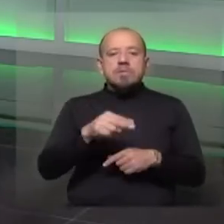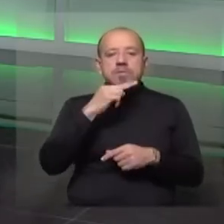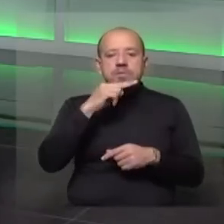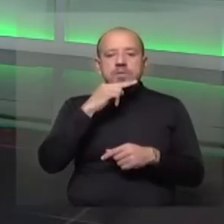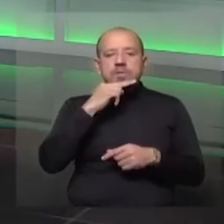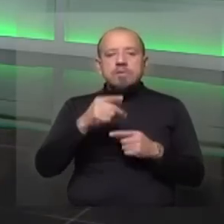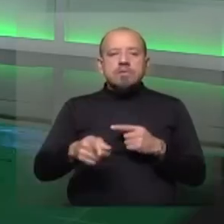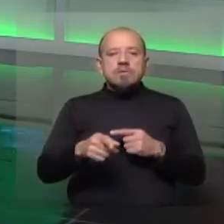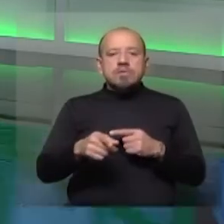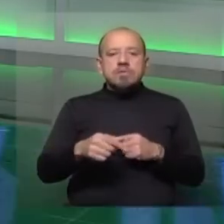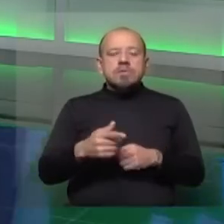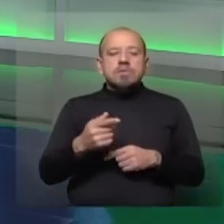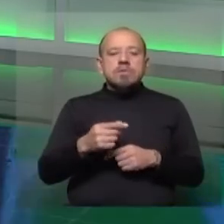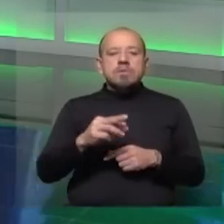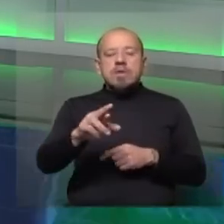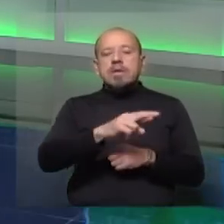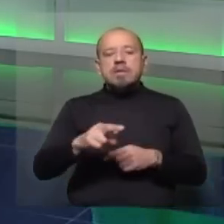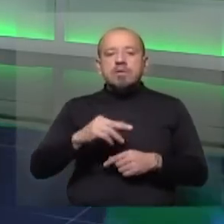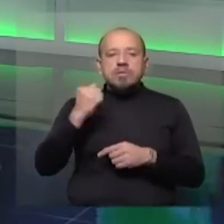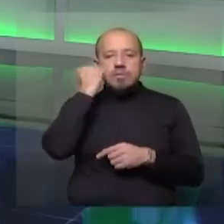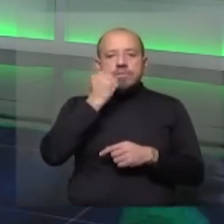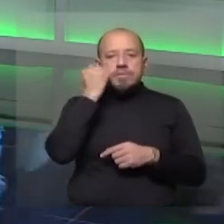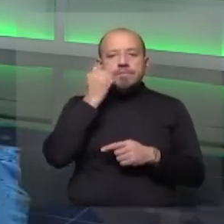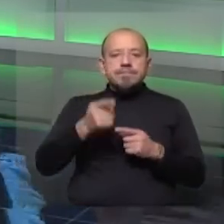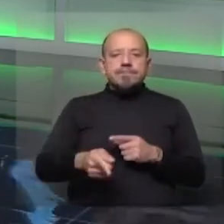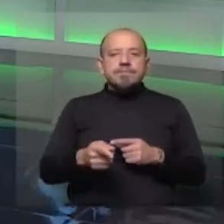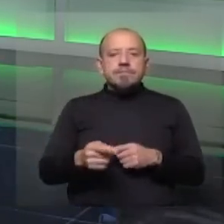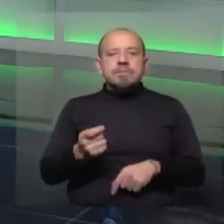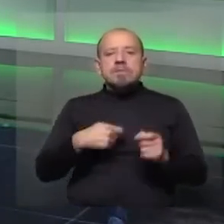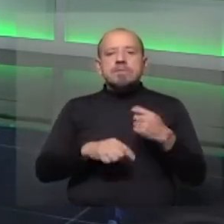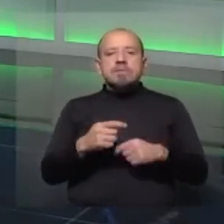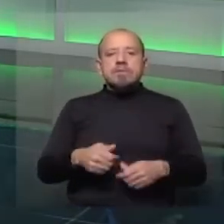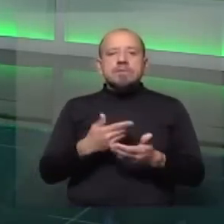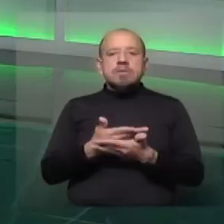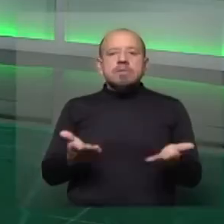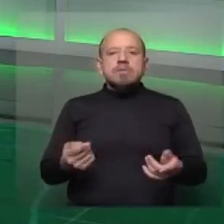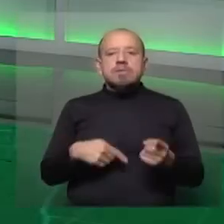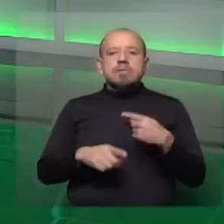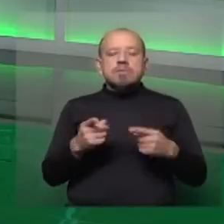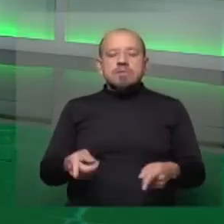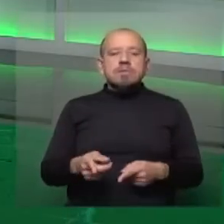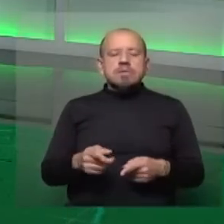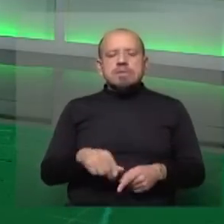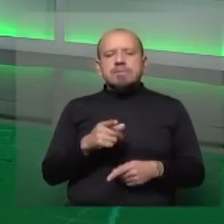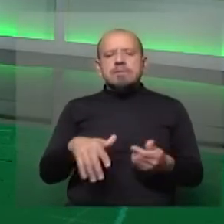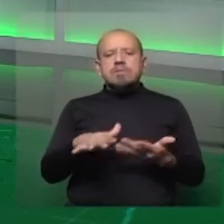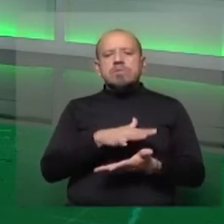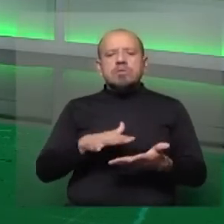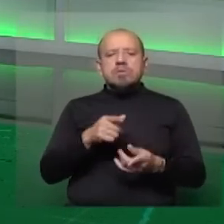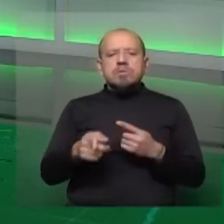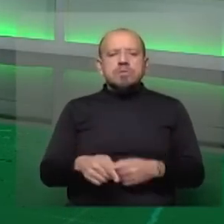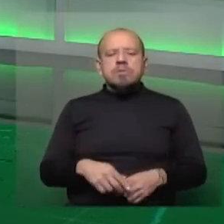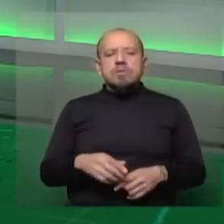departamento de rí negro allí comerciantes de la frontera le presentaron medidas para atender la crítica situación del sector